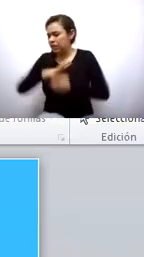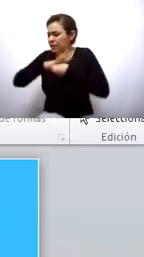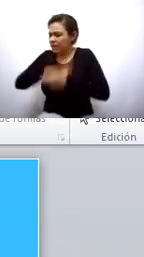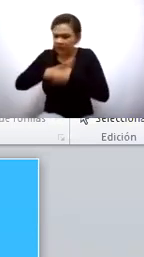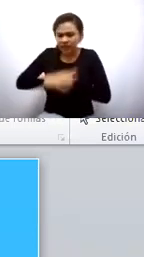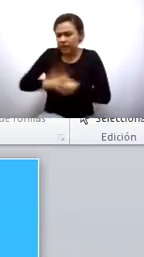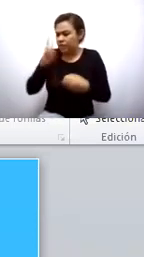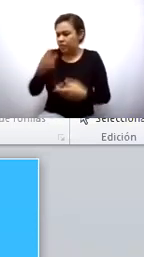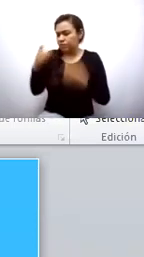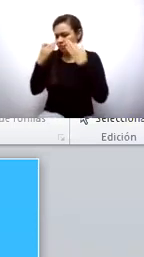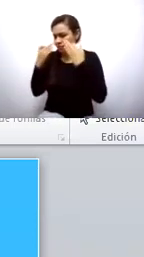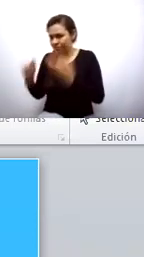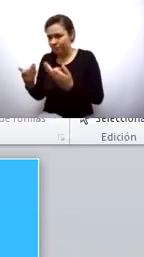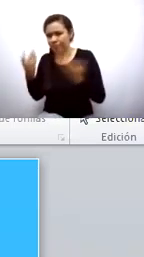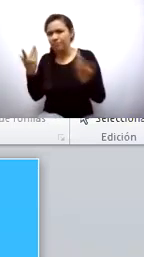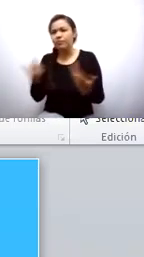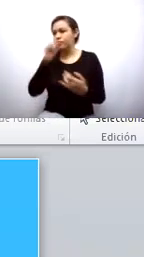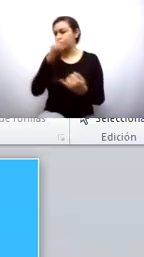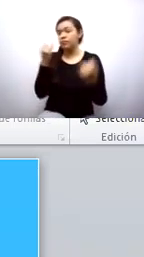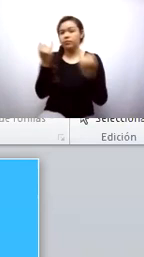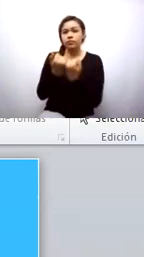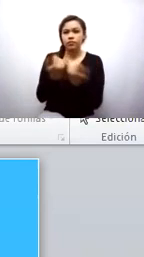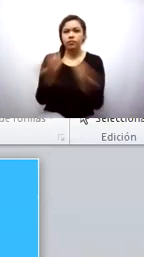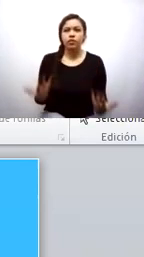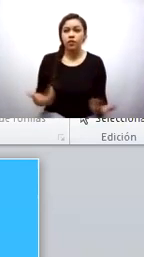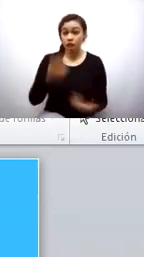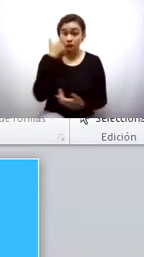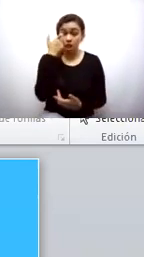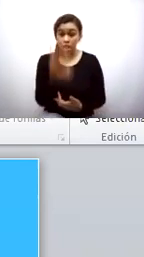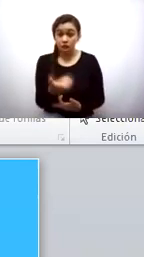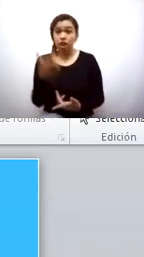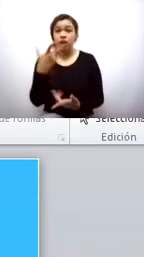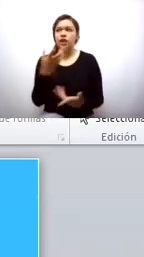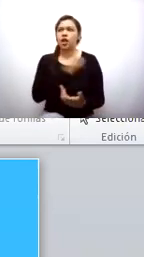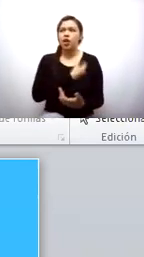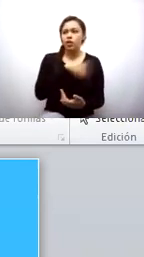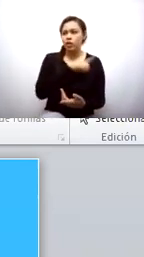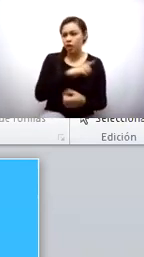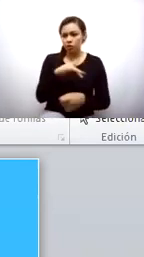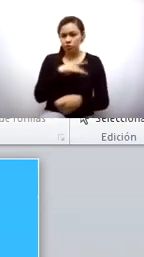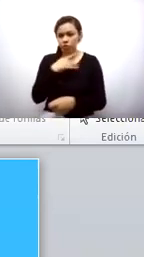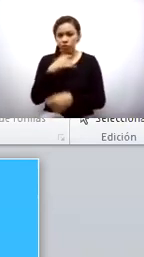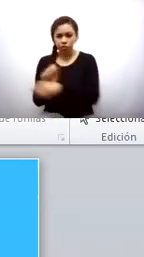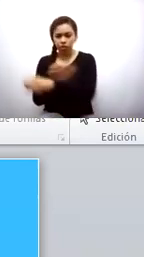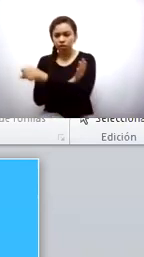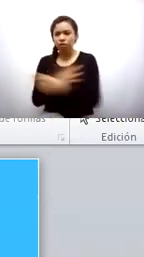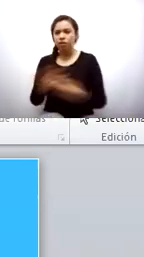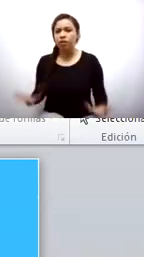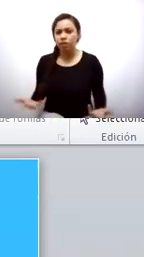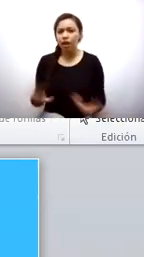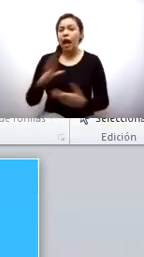la frustración también pues económica, de salud, emocional. Entonces es un